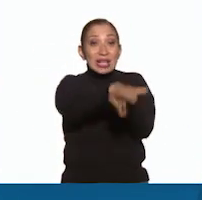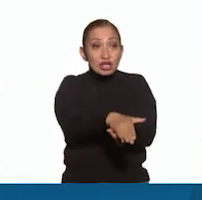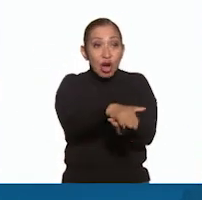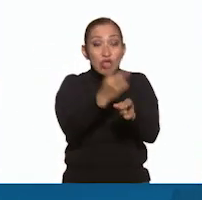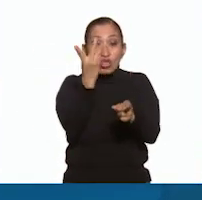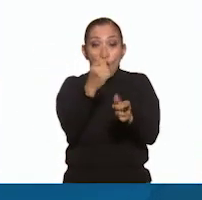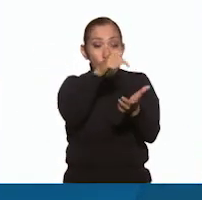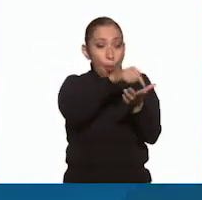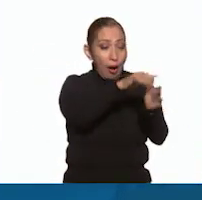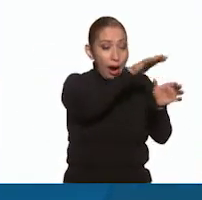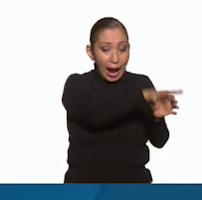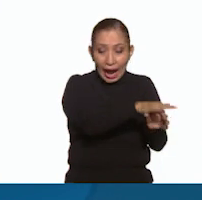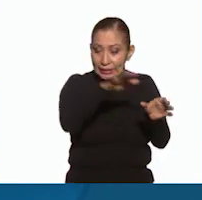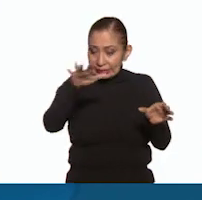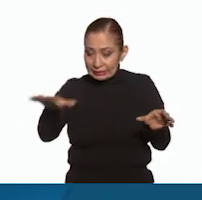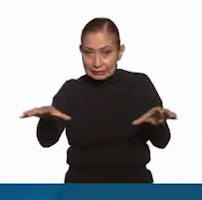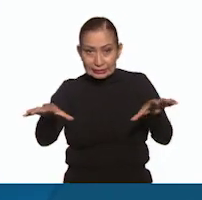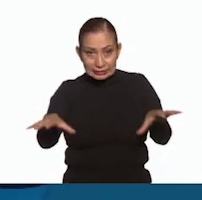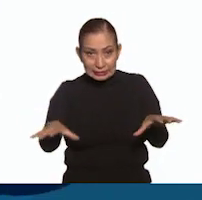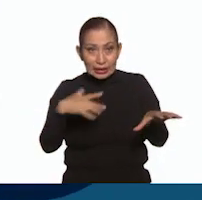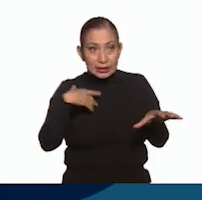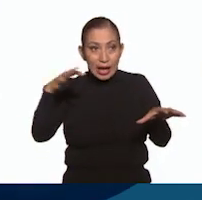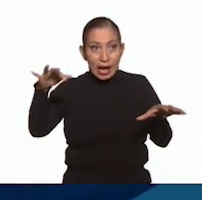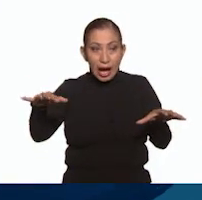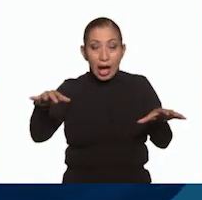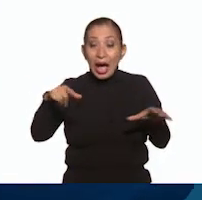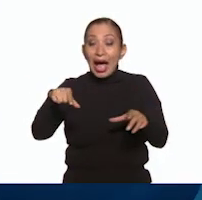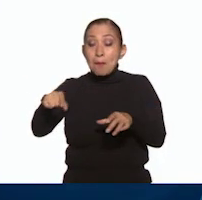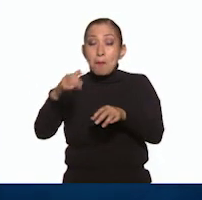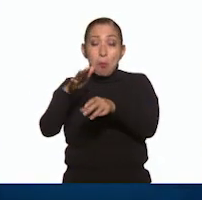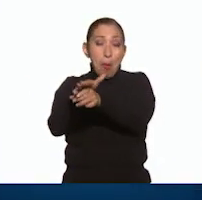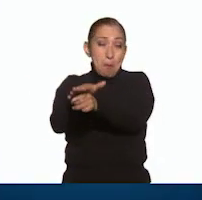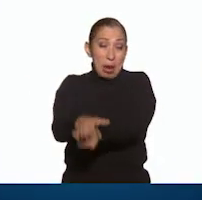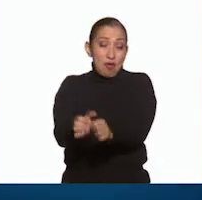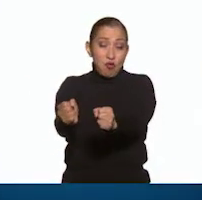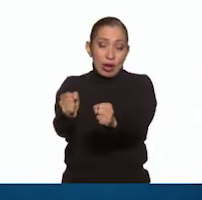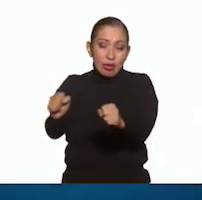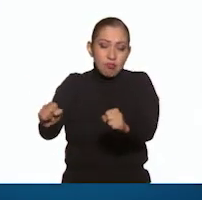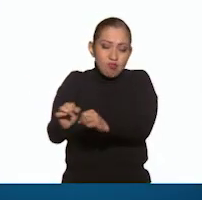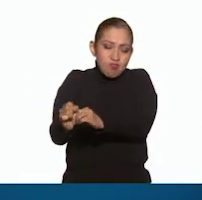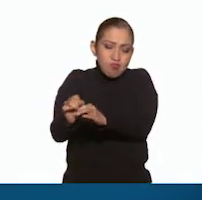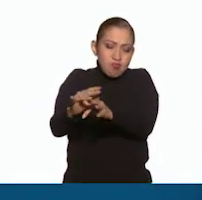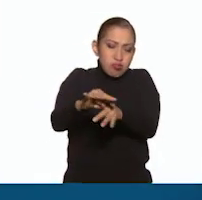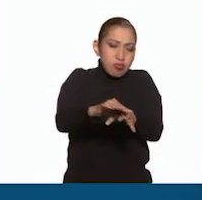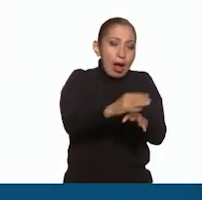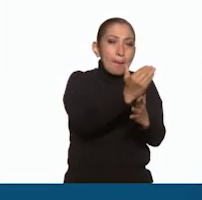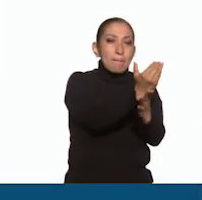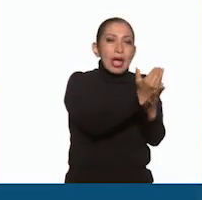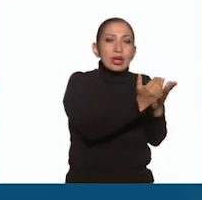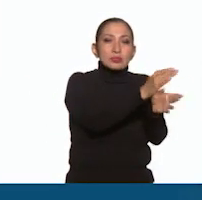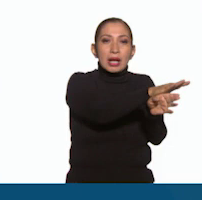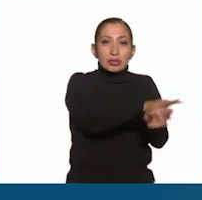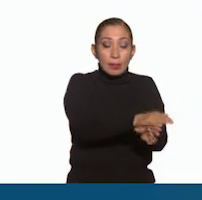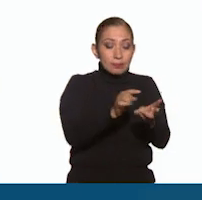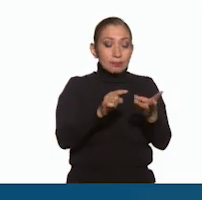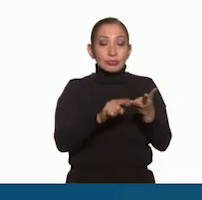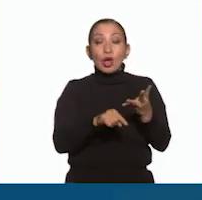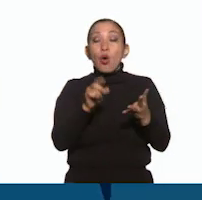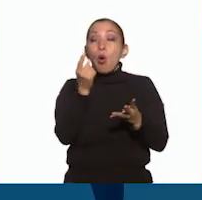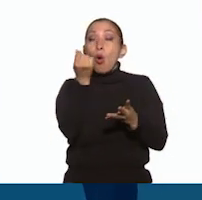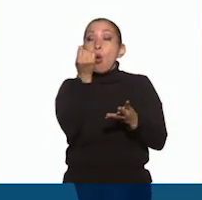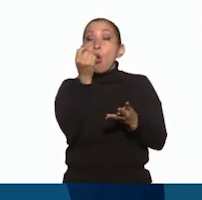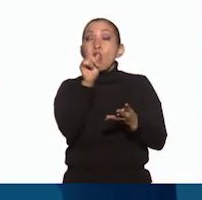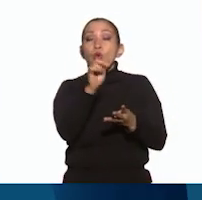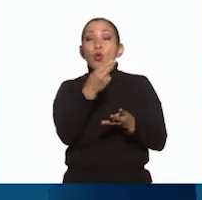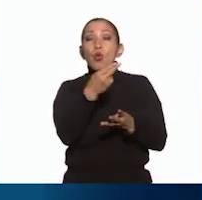entre dos lugares. Por lo general, se desplaza de zonas de alta presión hacia regiones de baja presión. La humedad es